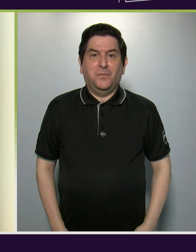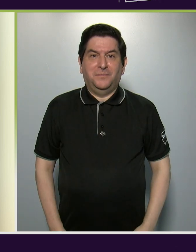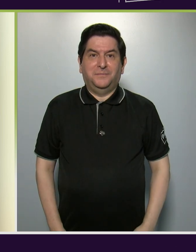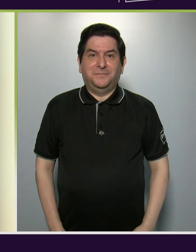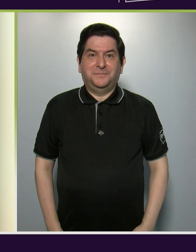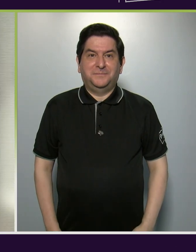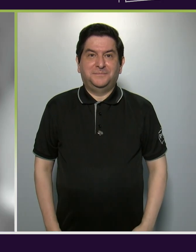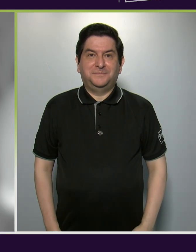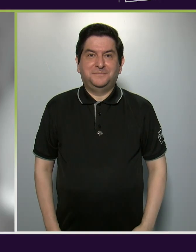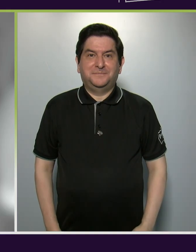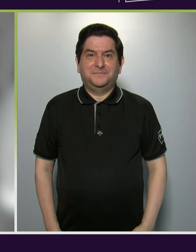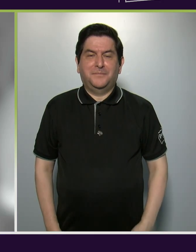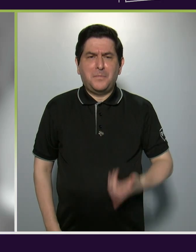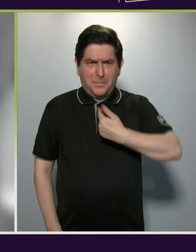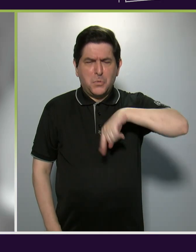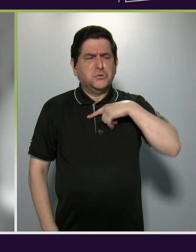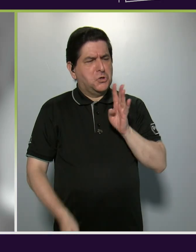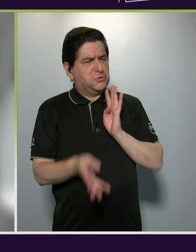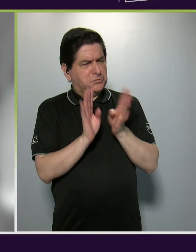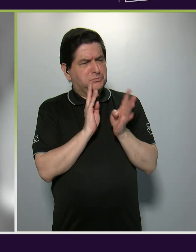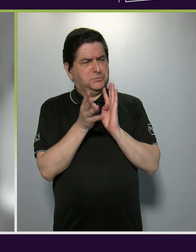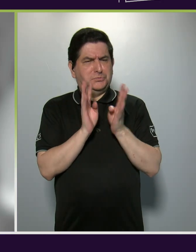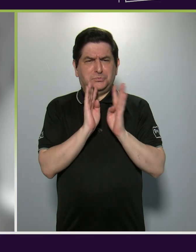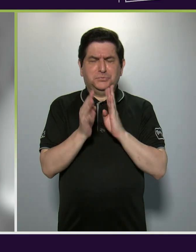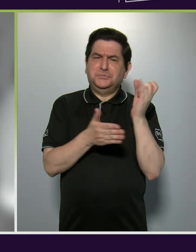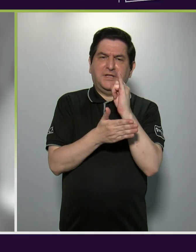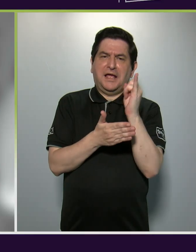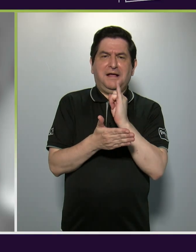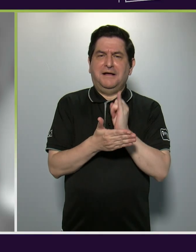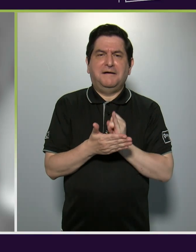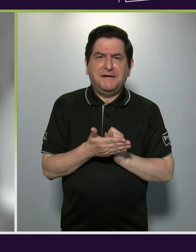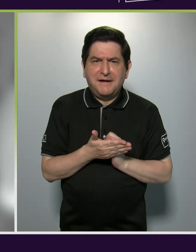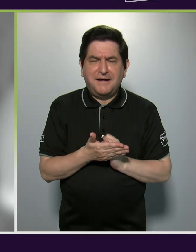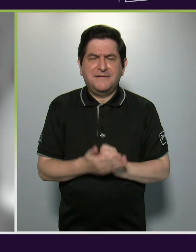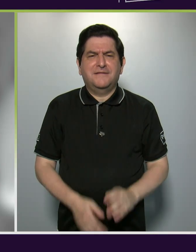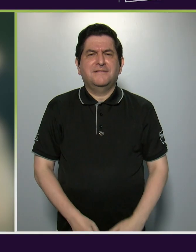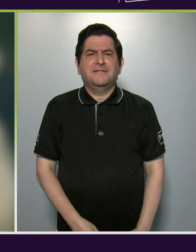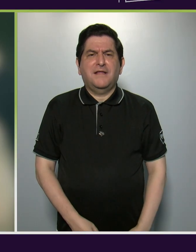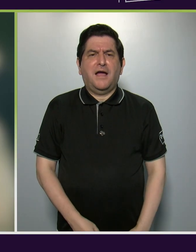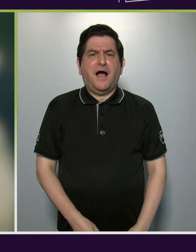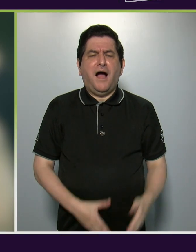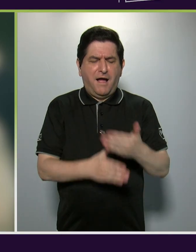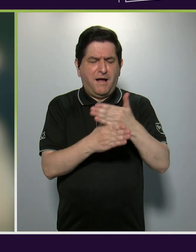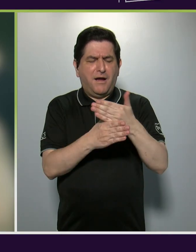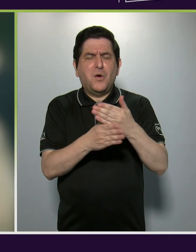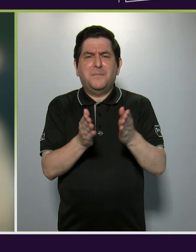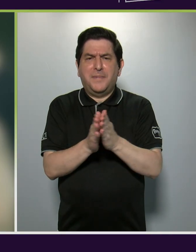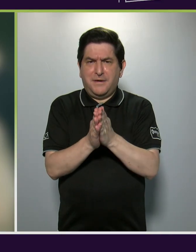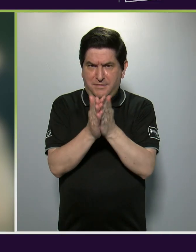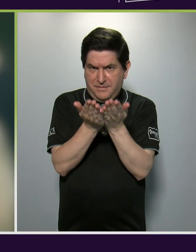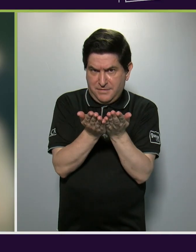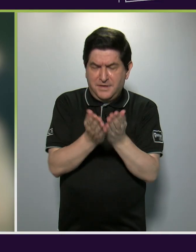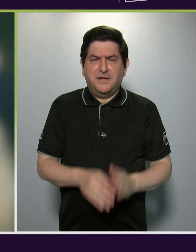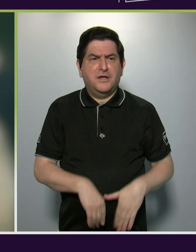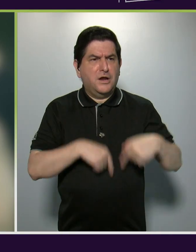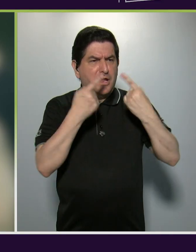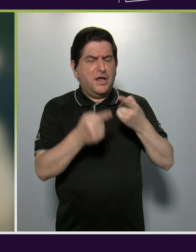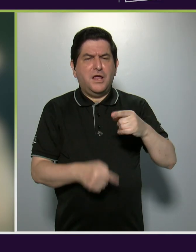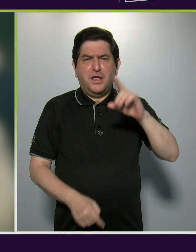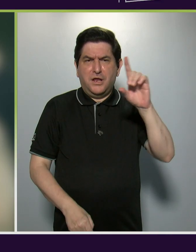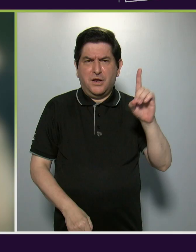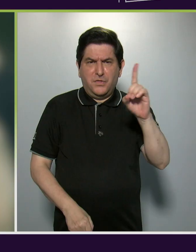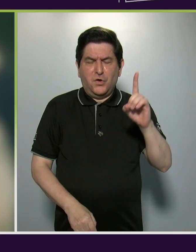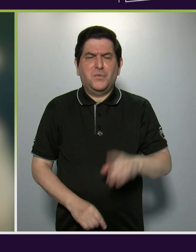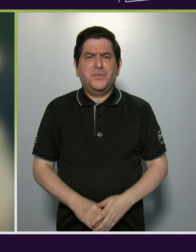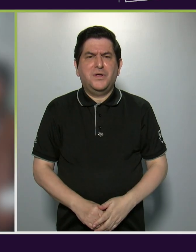entonces muy conversadores de lo que era el arte, nos pasábamos libros, salíamos los domingos a dibujar